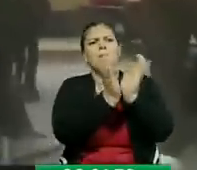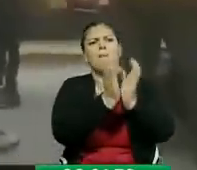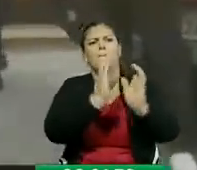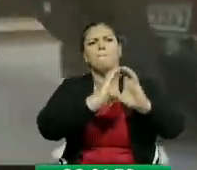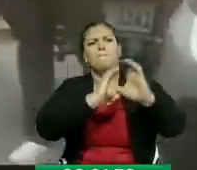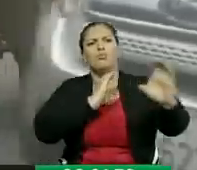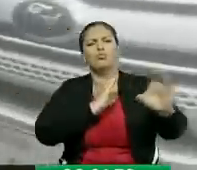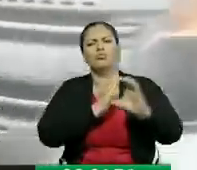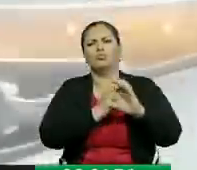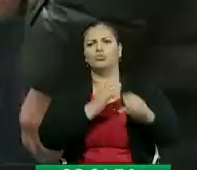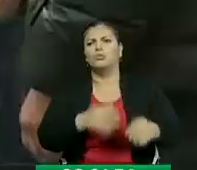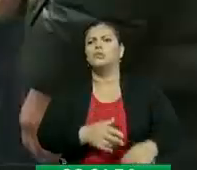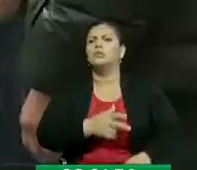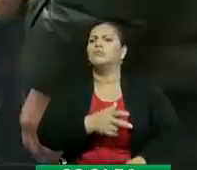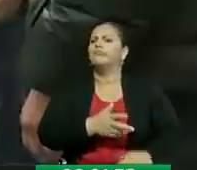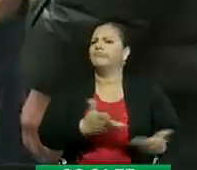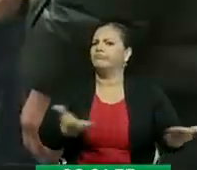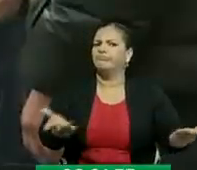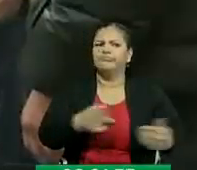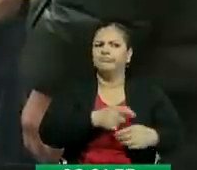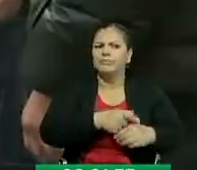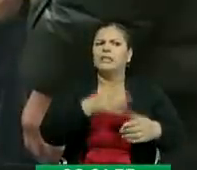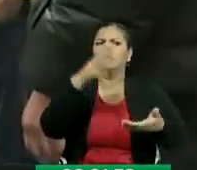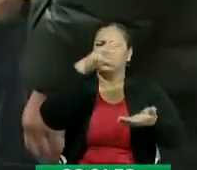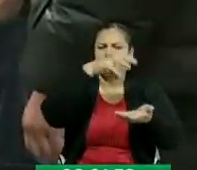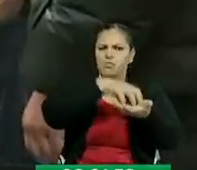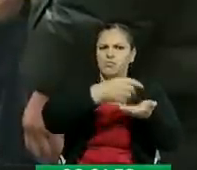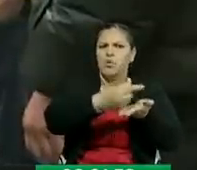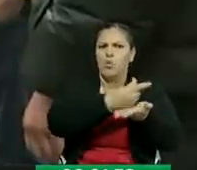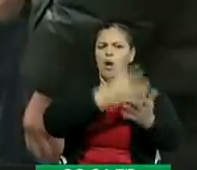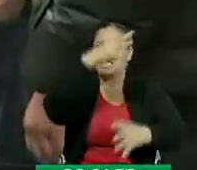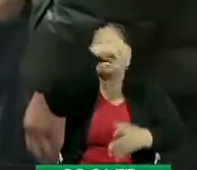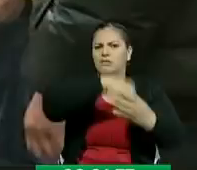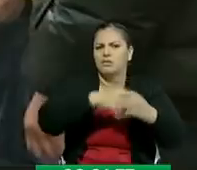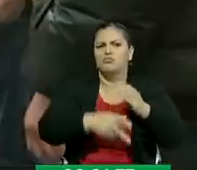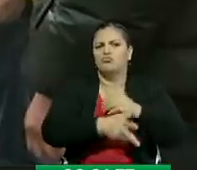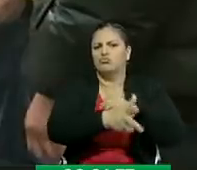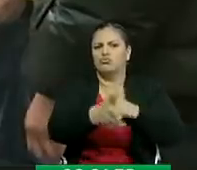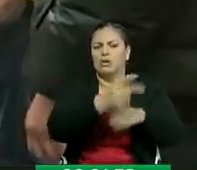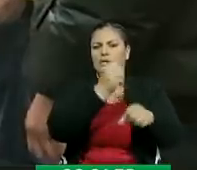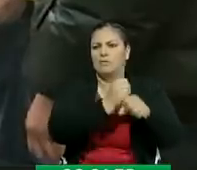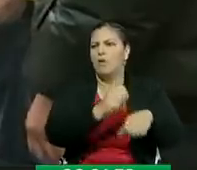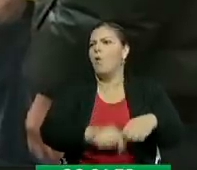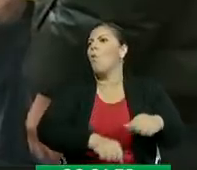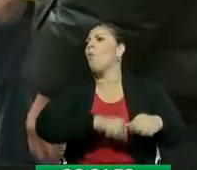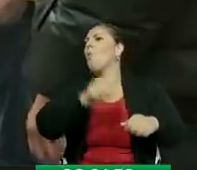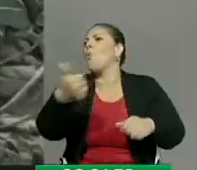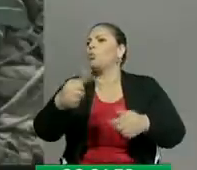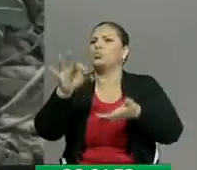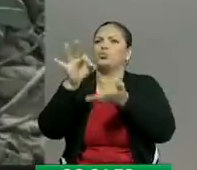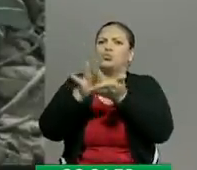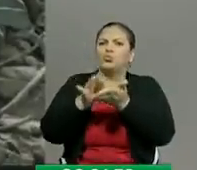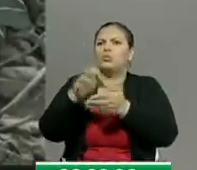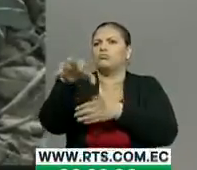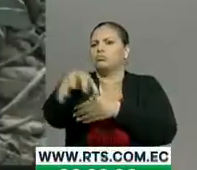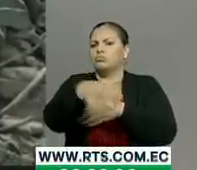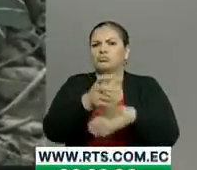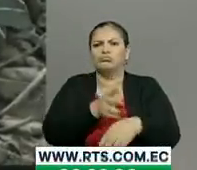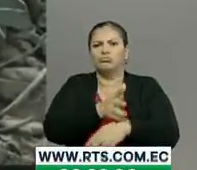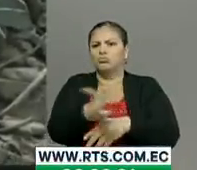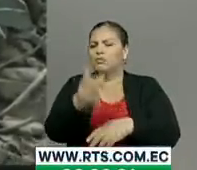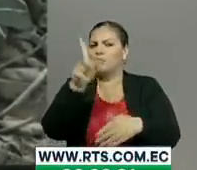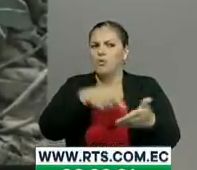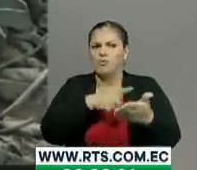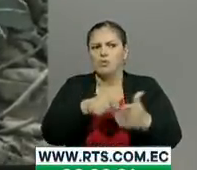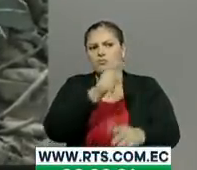dentro de la provincia del Guayas. Por ello, dispuso la suspensión de sus operaciones en todo el país. Mientras tanto, en Guayaquil, la